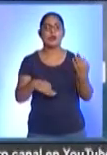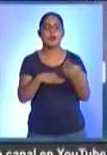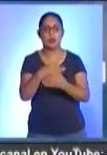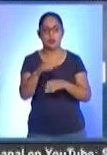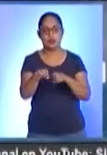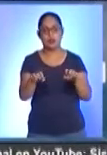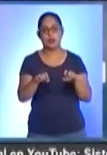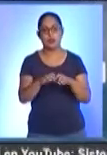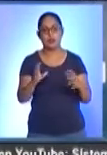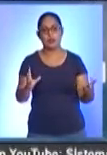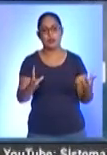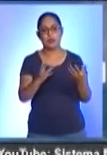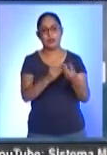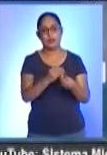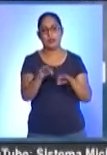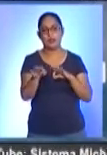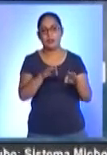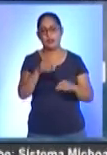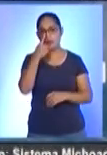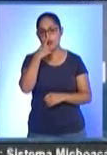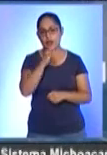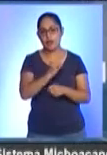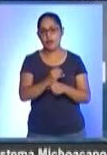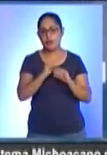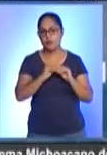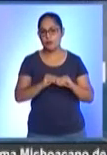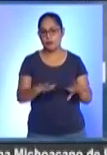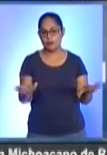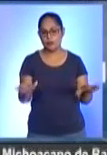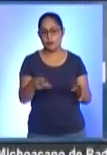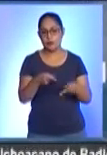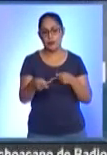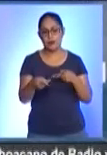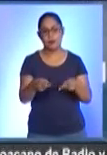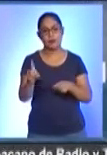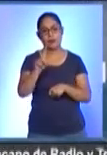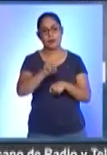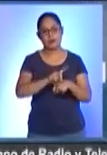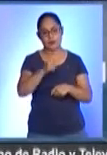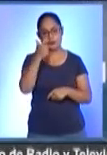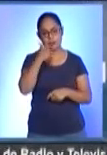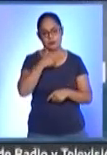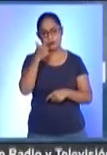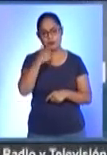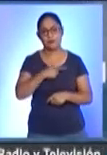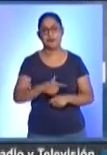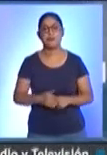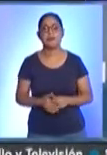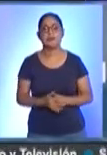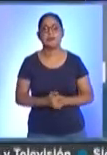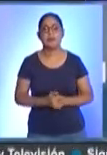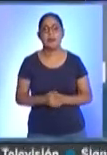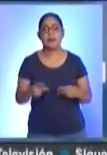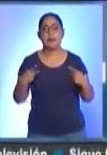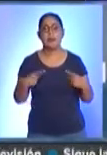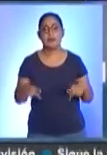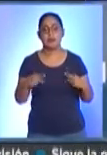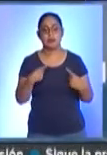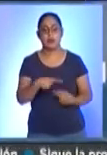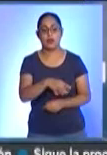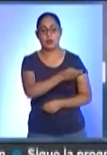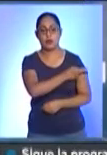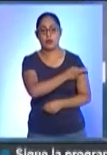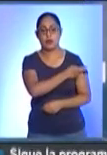a todo el equipo que hace posible este espacio informativo. Vamos de lleno a lo que le tenemos preparado para esta noche. Las personas vacunadas